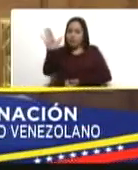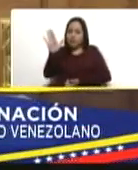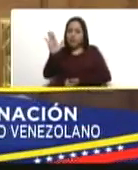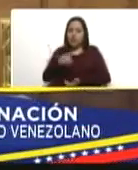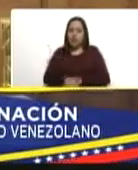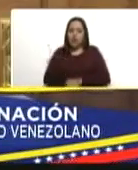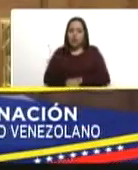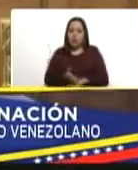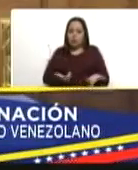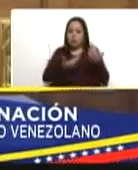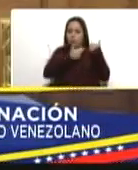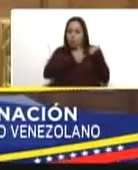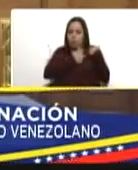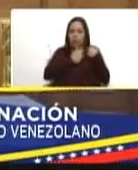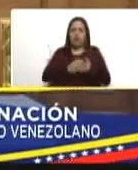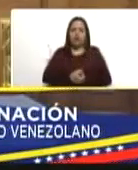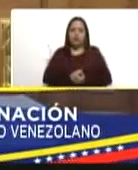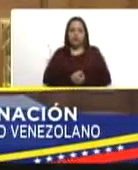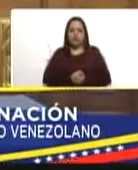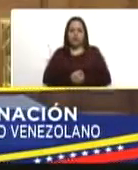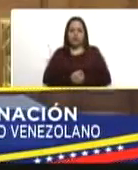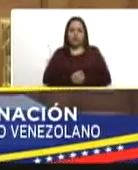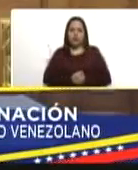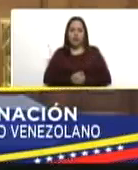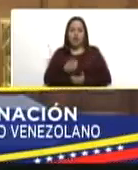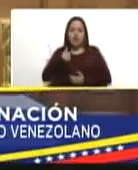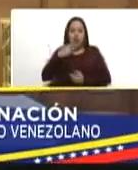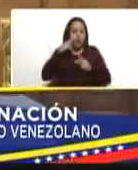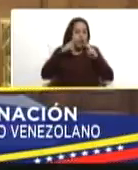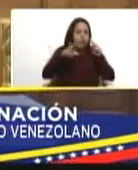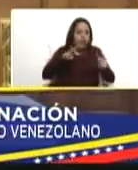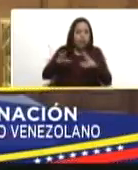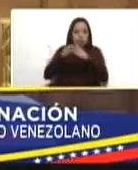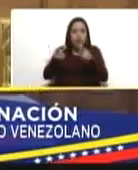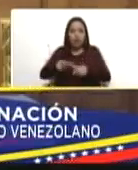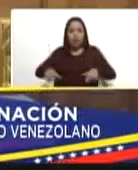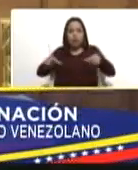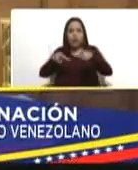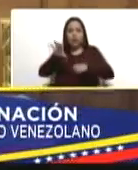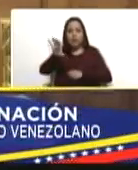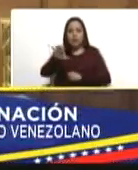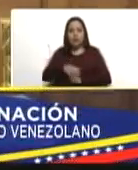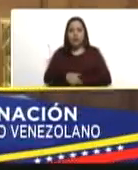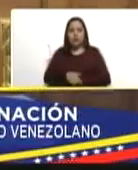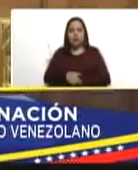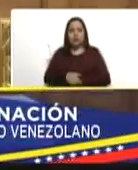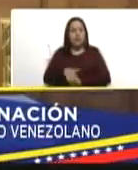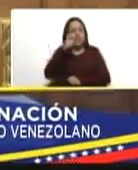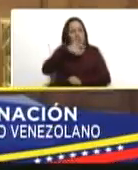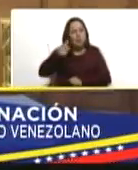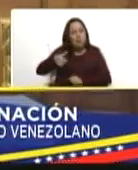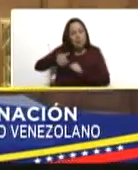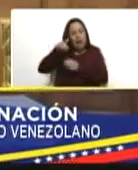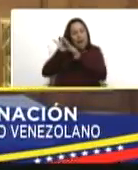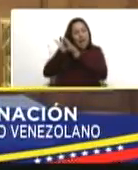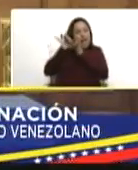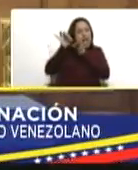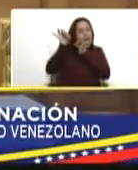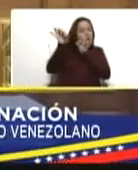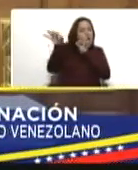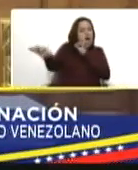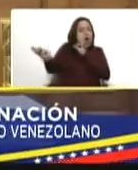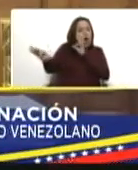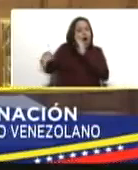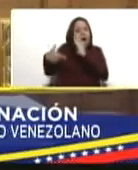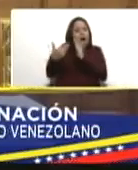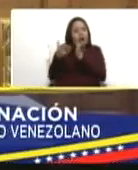causa y yo lo que veo por todas partes del país desde el pueblo más remoto hasta la Vereda del